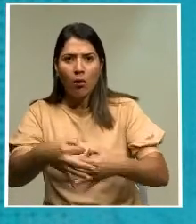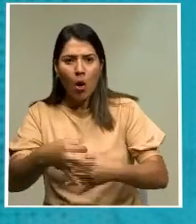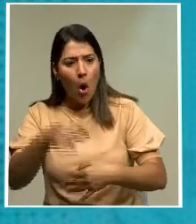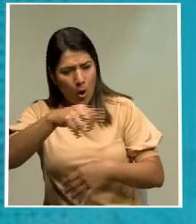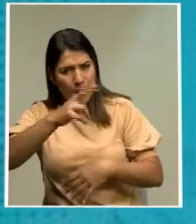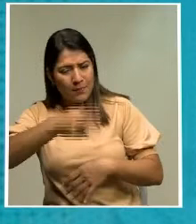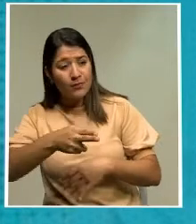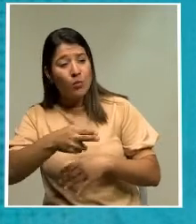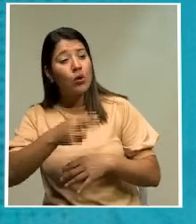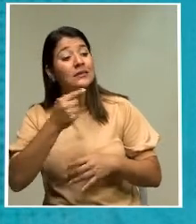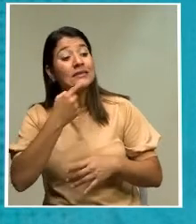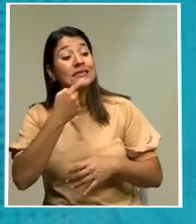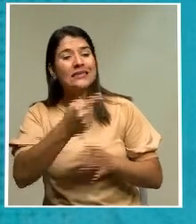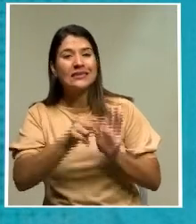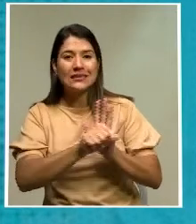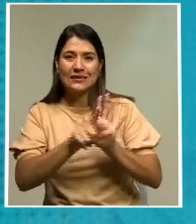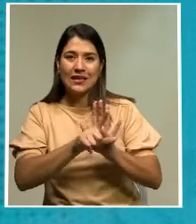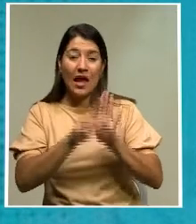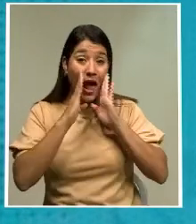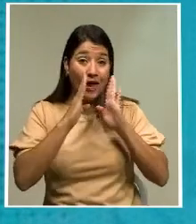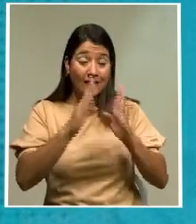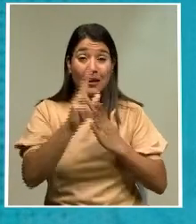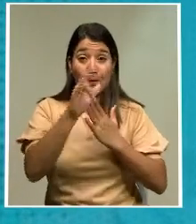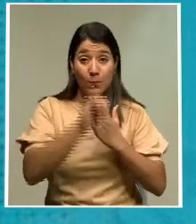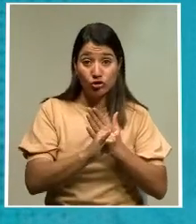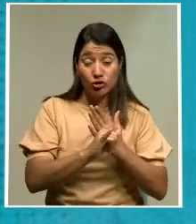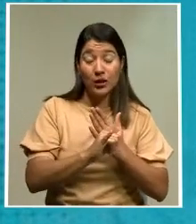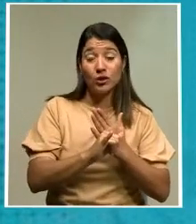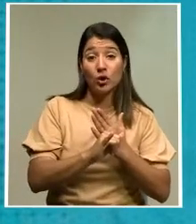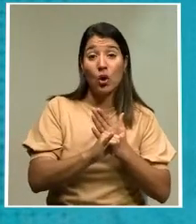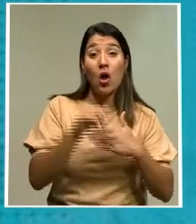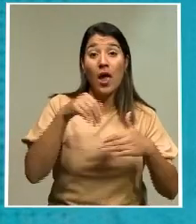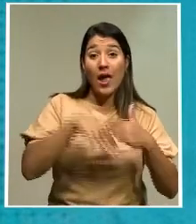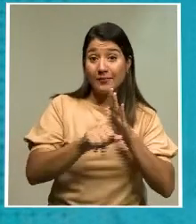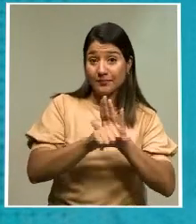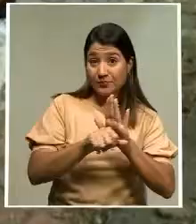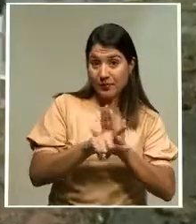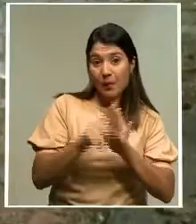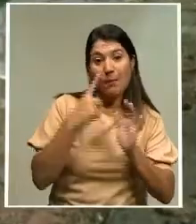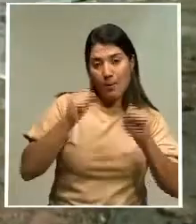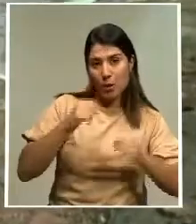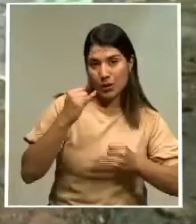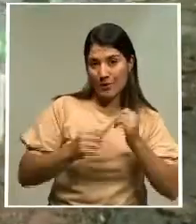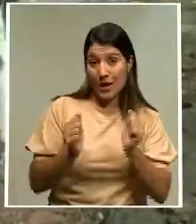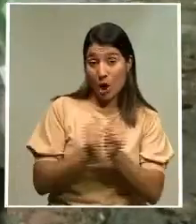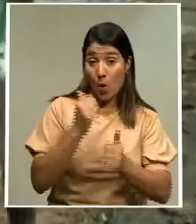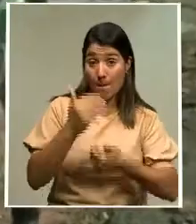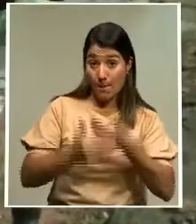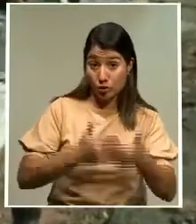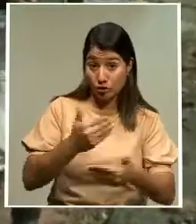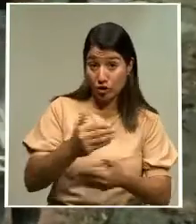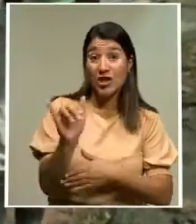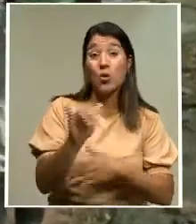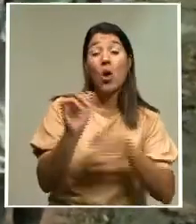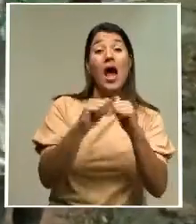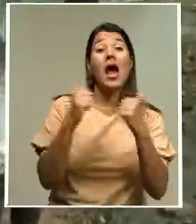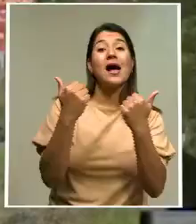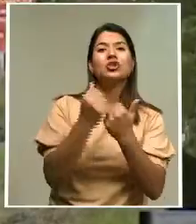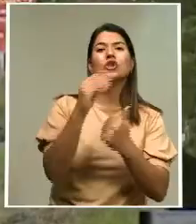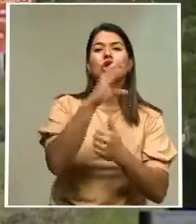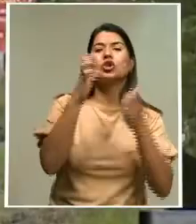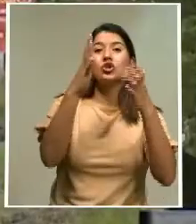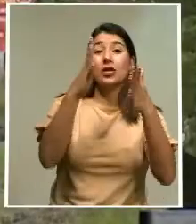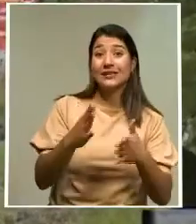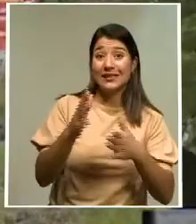pueda ser puesto en conocimiento de la Asamblea Legislativa nuevamente y poder concluir con el trámite. Asimismo, la Asociación Costarricense de